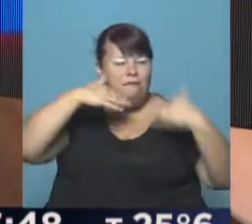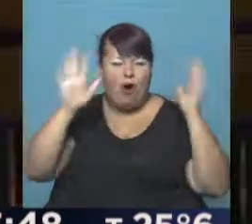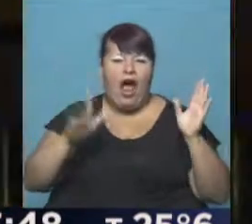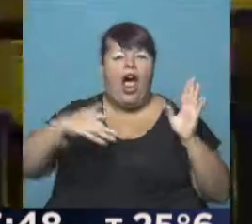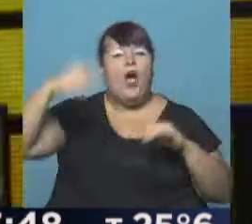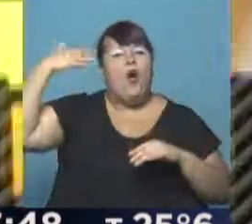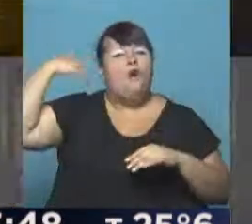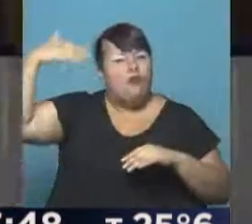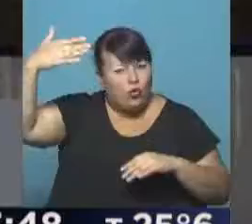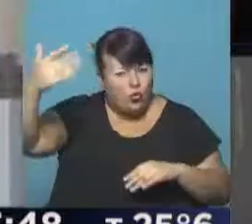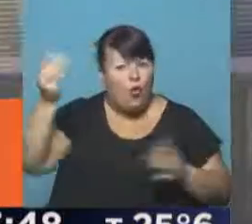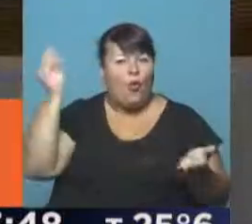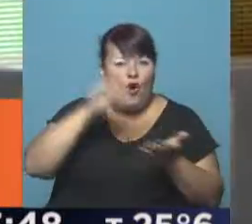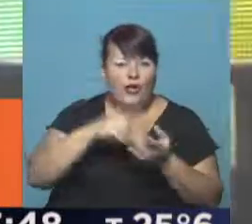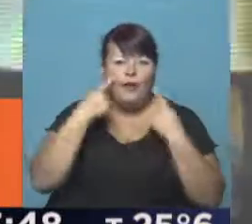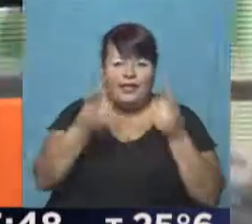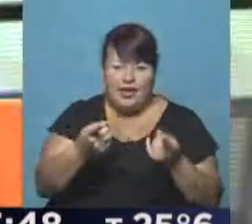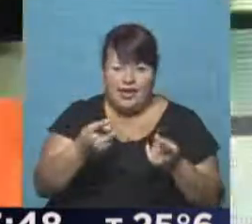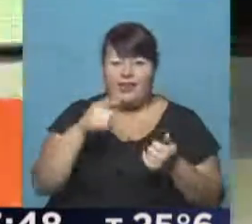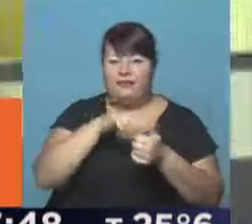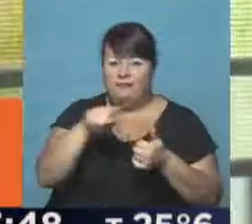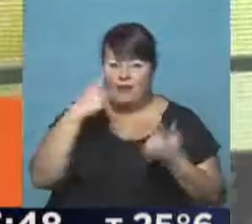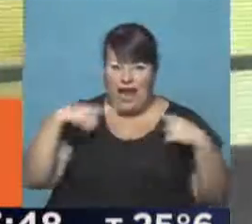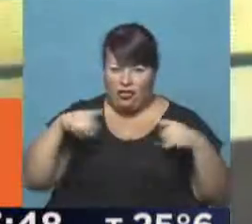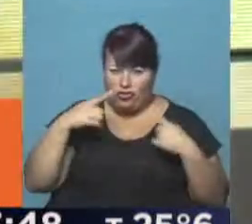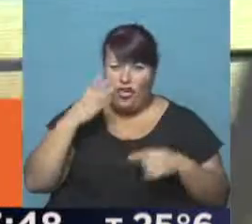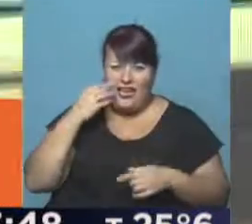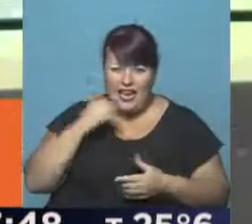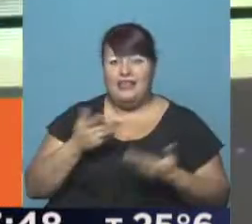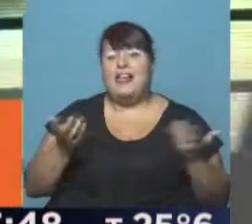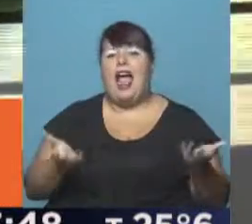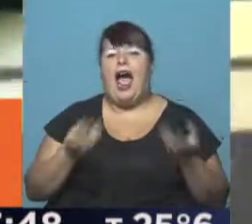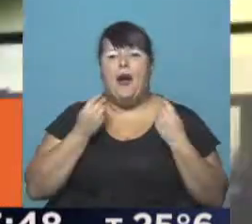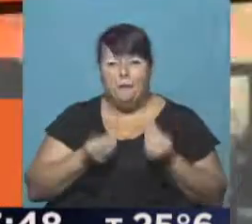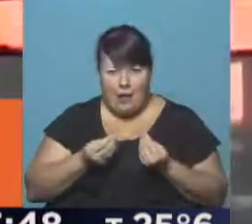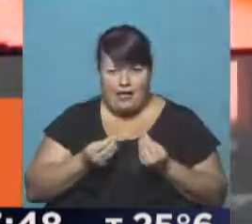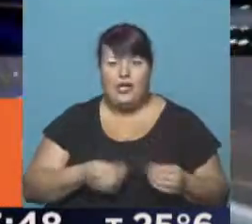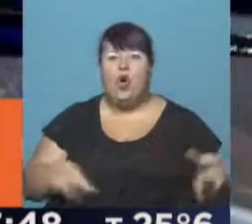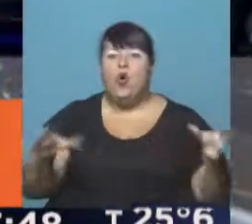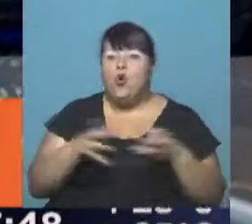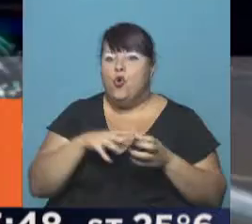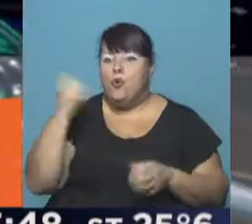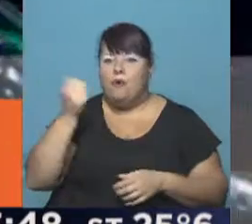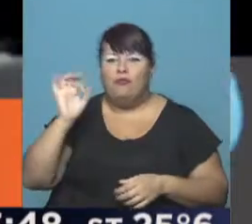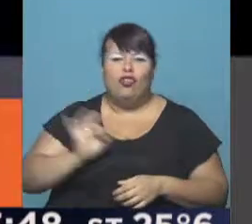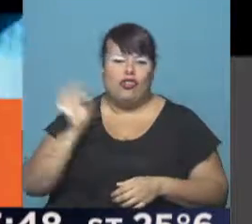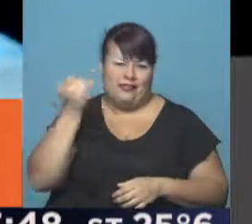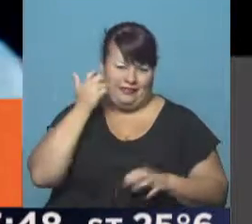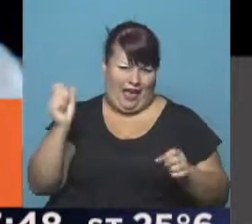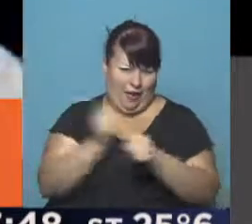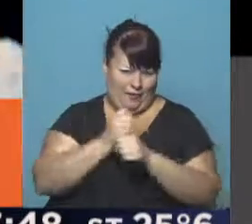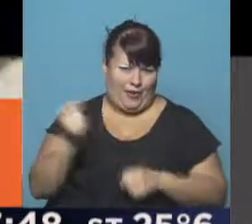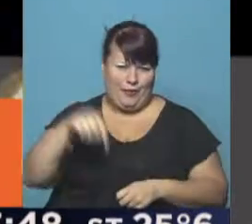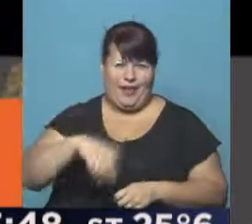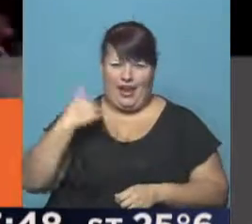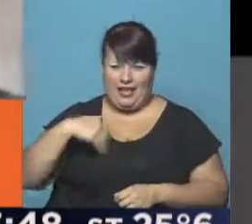que alguna vez vamos a escuchar en vivo You Better Going Mobile? Claro, ¿qué pasa? La banda más esperada por décadas ya está confirmado bien